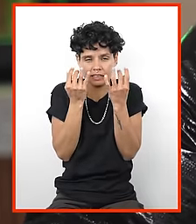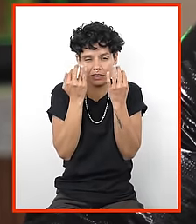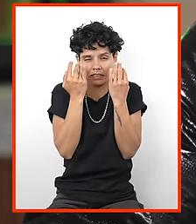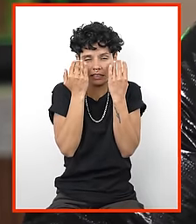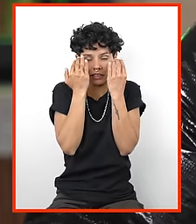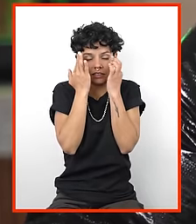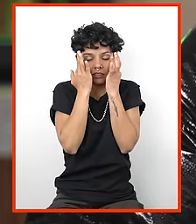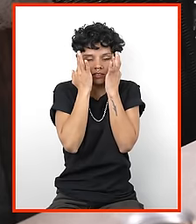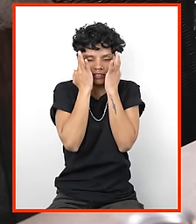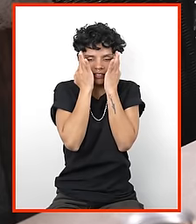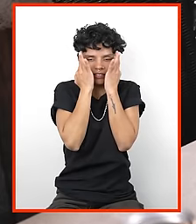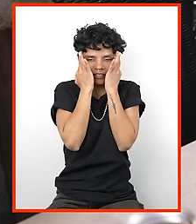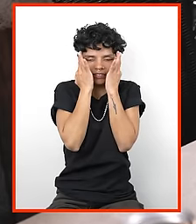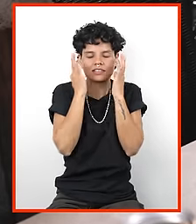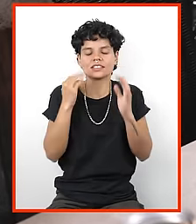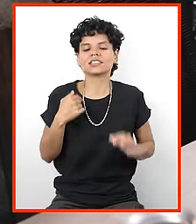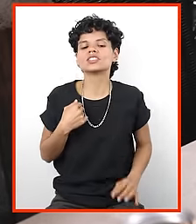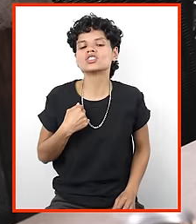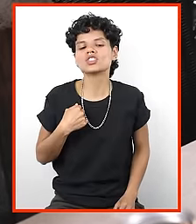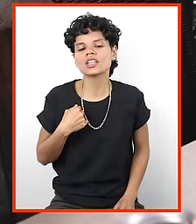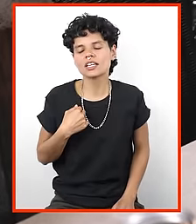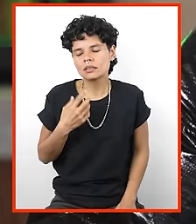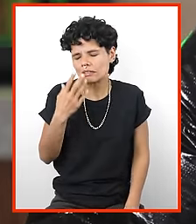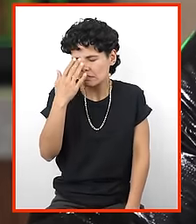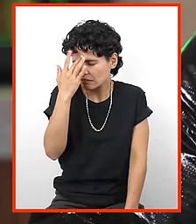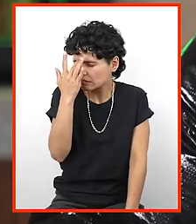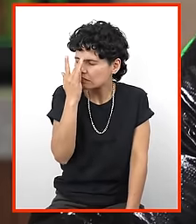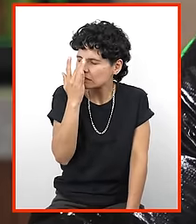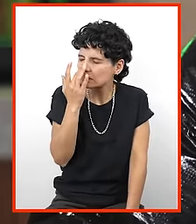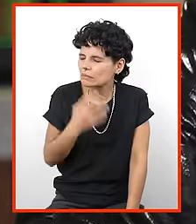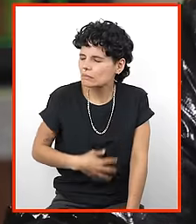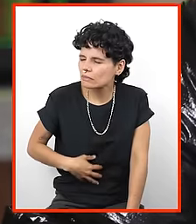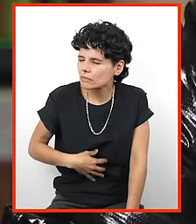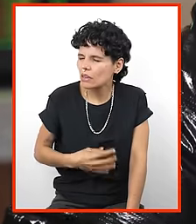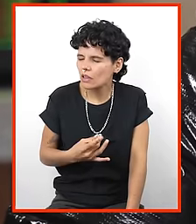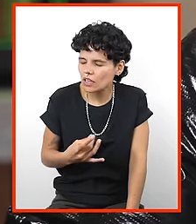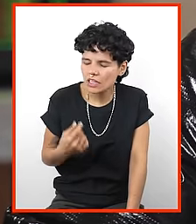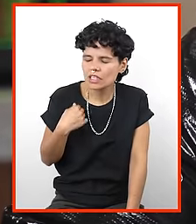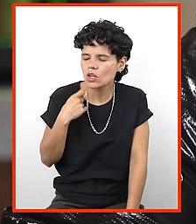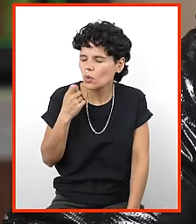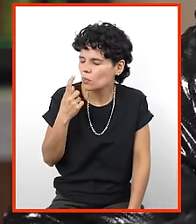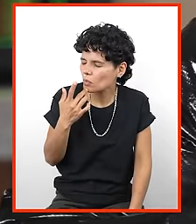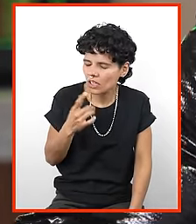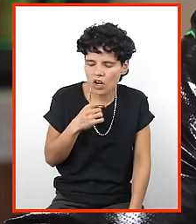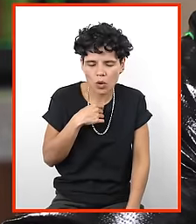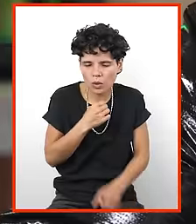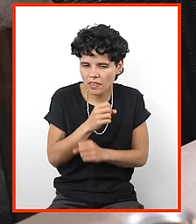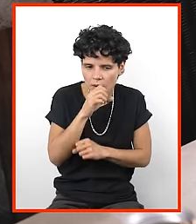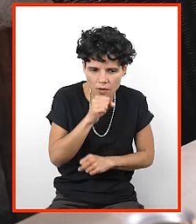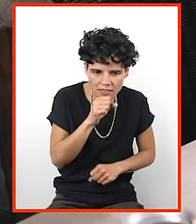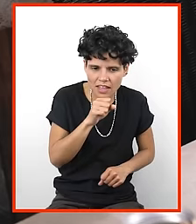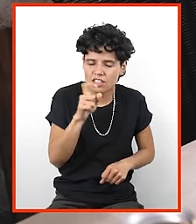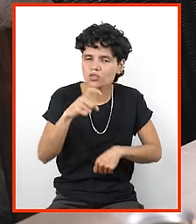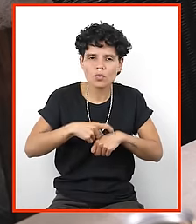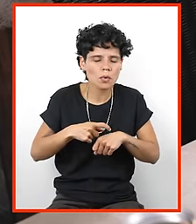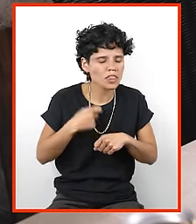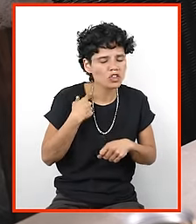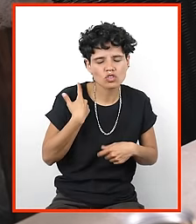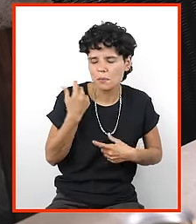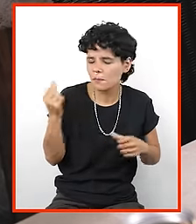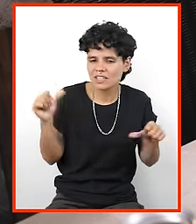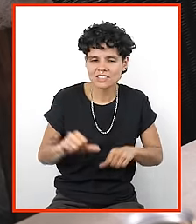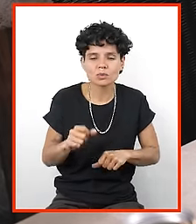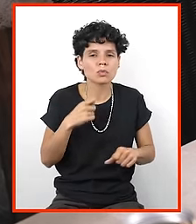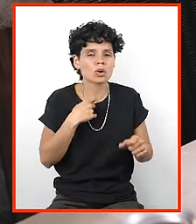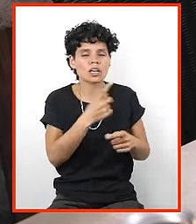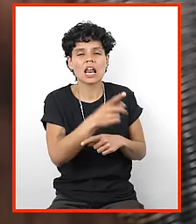esto? ¿Por qué hice esto? ¿Por qué no me aguanté? ¿Por qué no fui al baño? ¿Por qué me dolía tanto? Y todo, pero fue un momento que te digo que lo pasé pésimo. Pésimo. Además que no